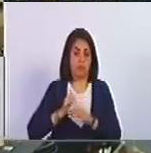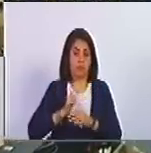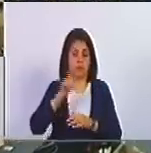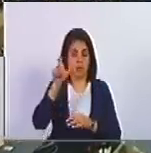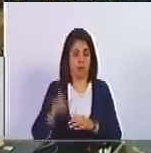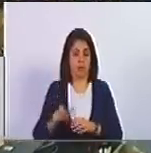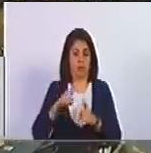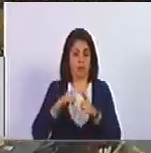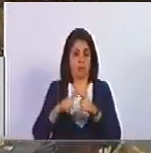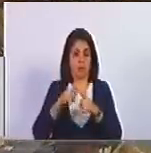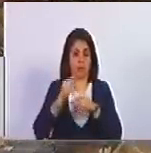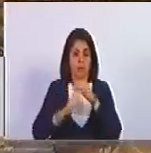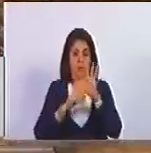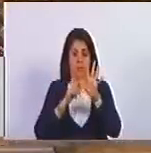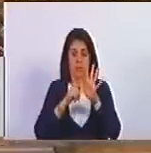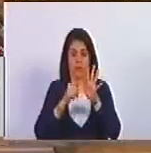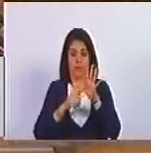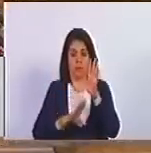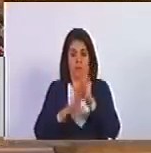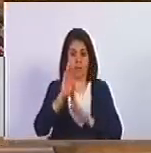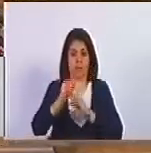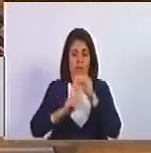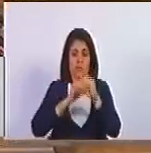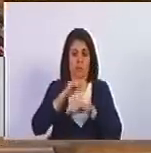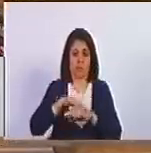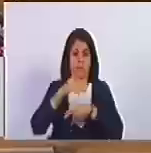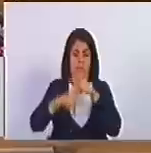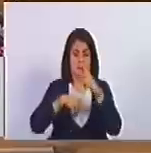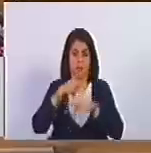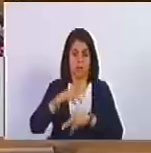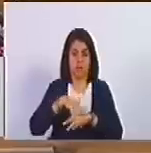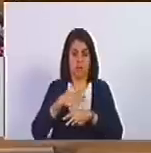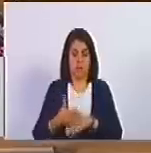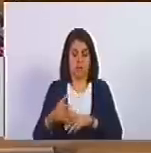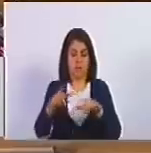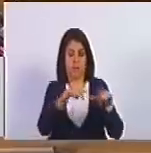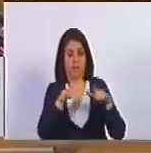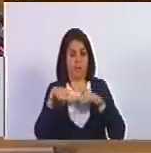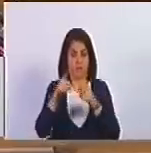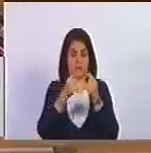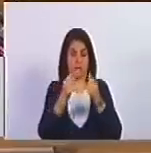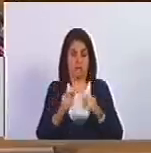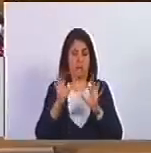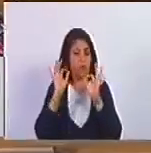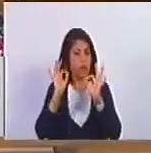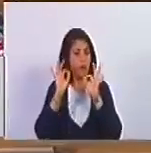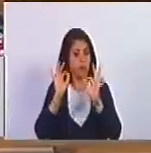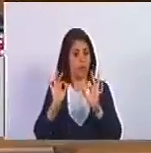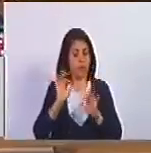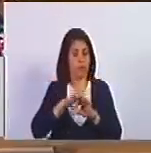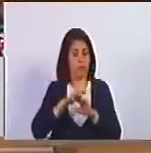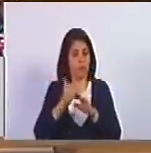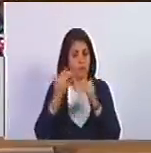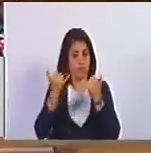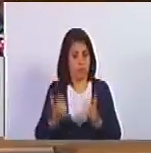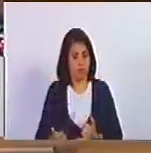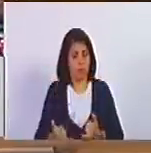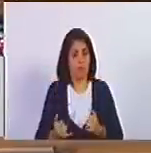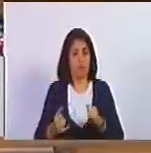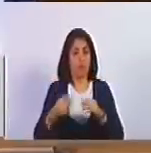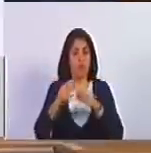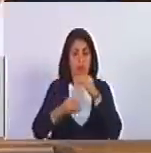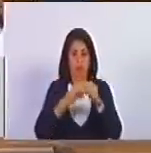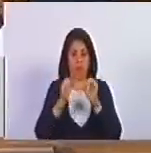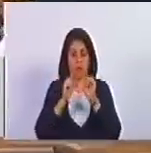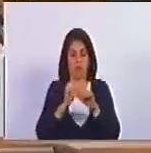beneficiario. 5, el desarrollo de actividades productivas en las zonas económicas especiales debidamente